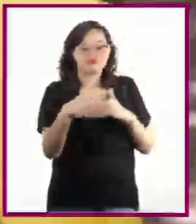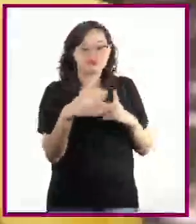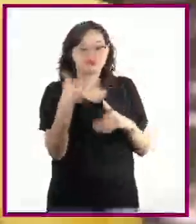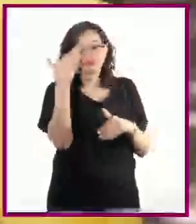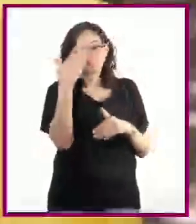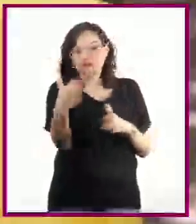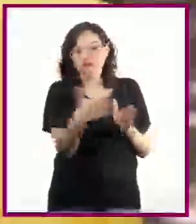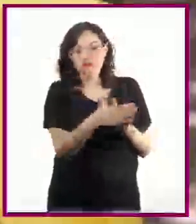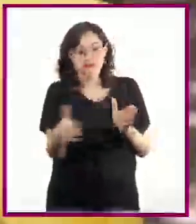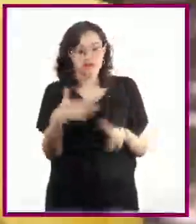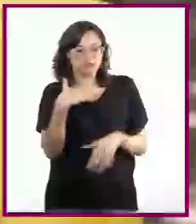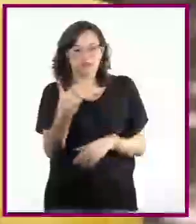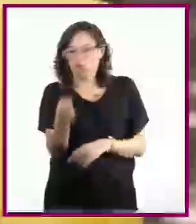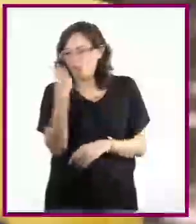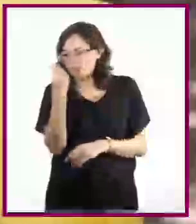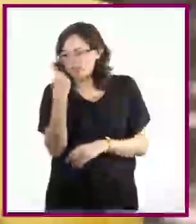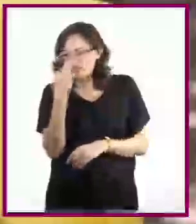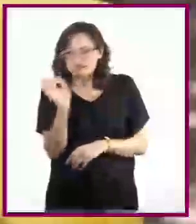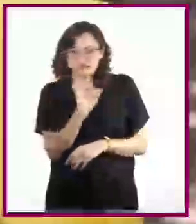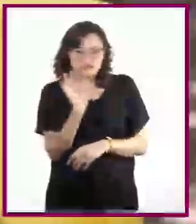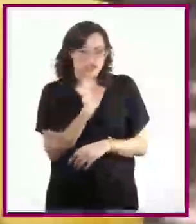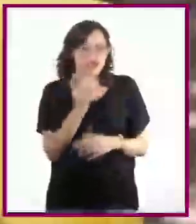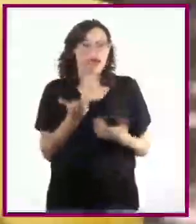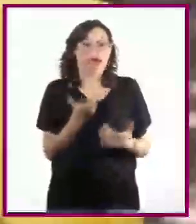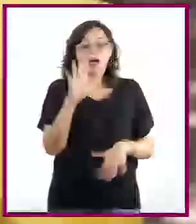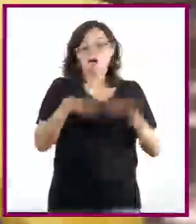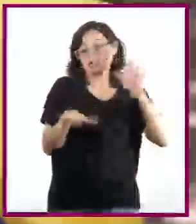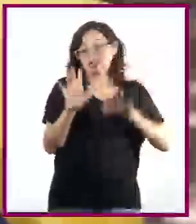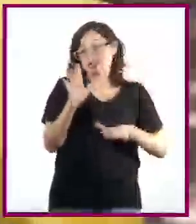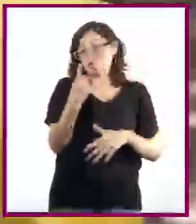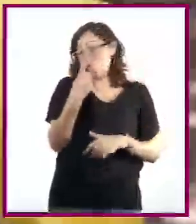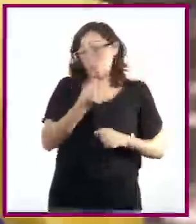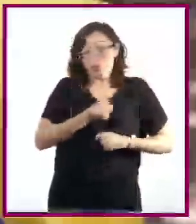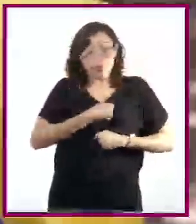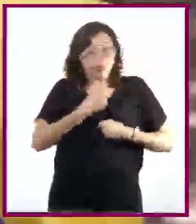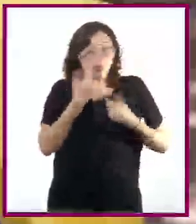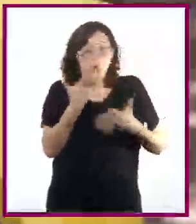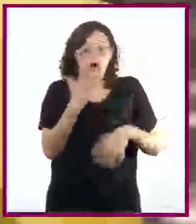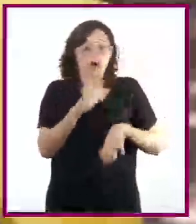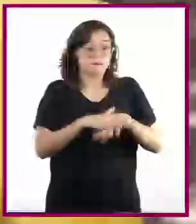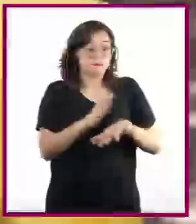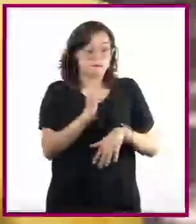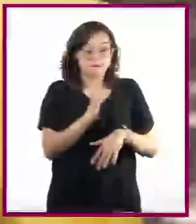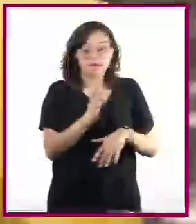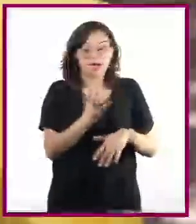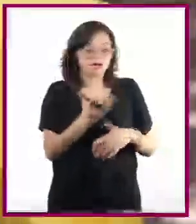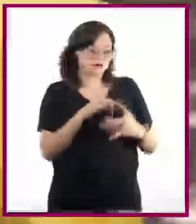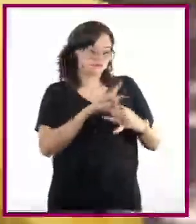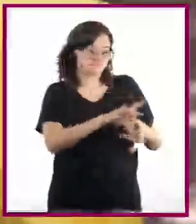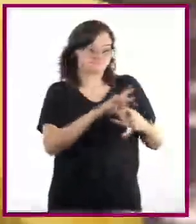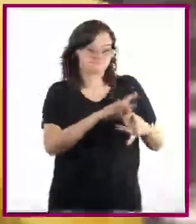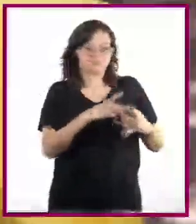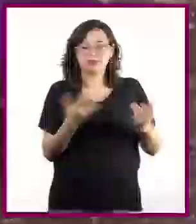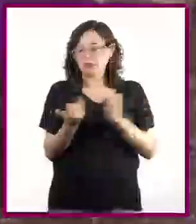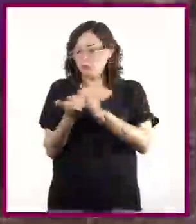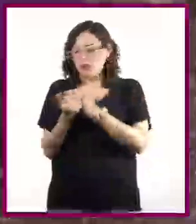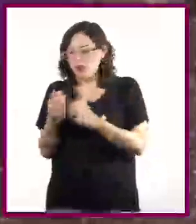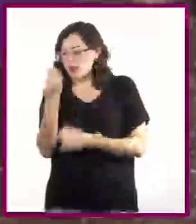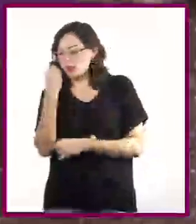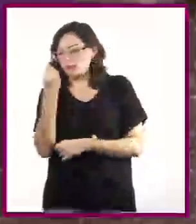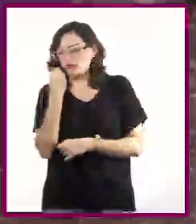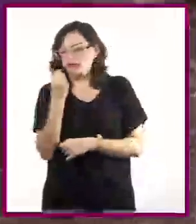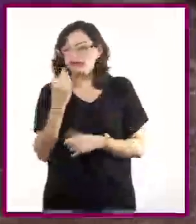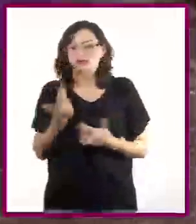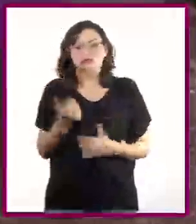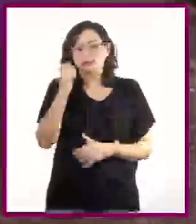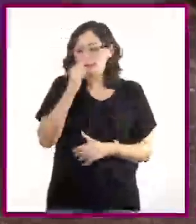últimamente, depende de lo que haya comido incluso. Hay poemas que son más propicios para uno. Es como la comida también. No te